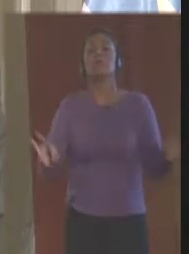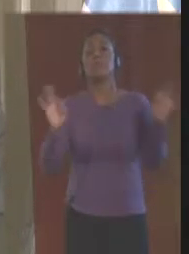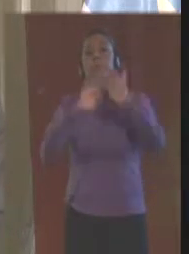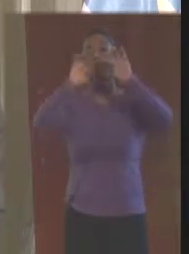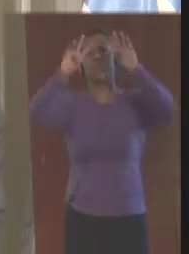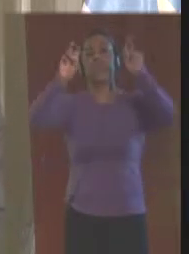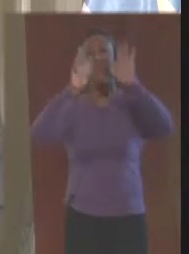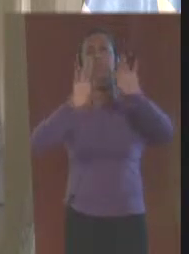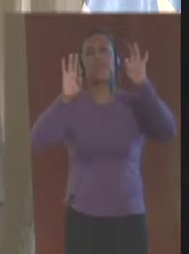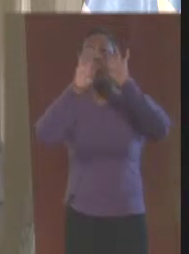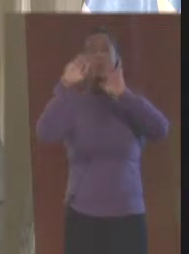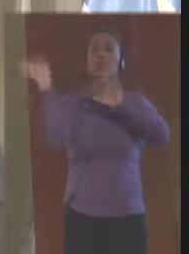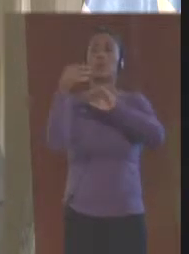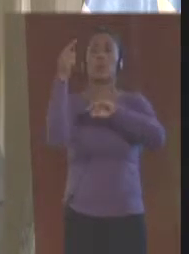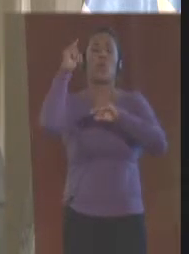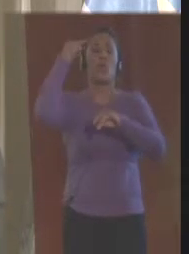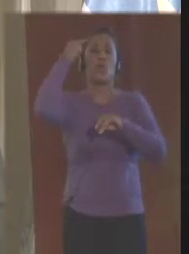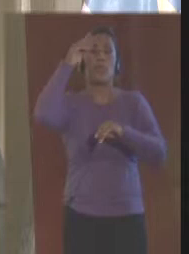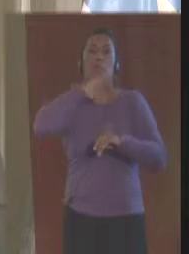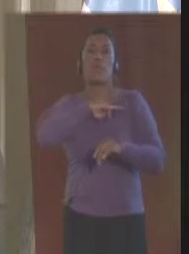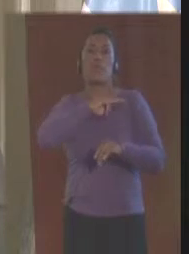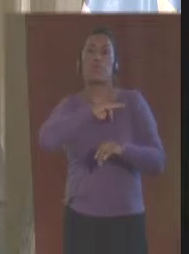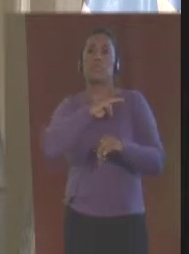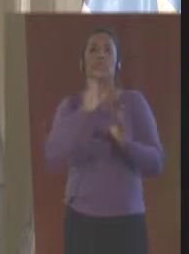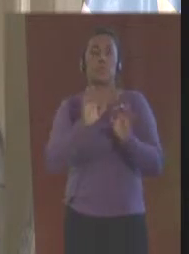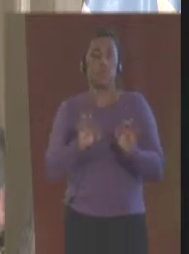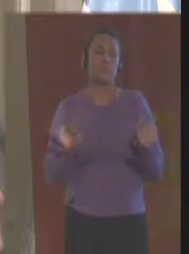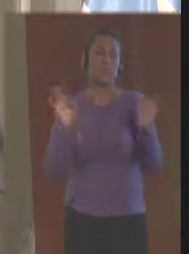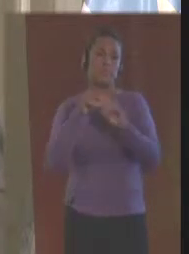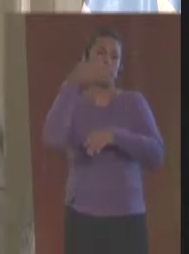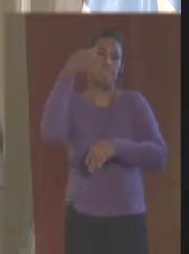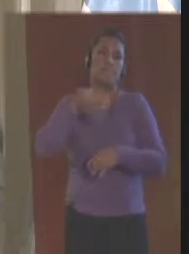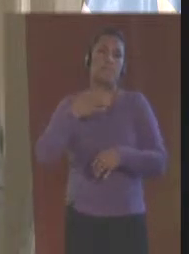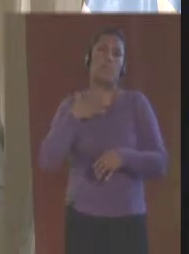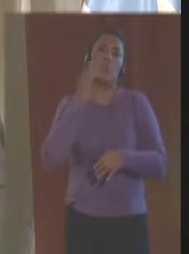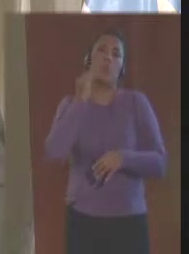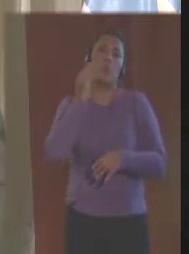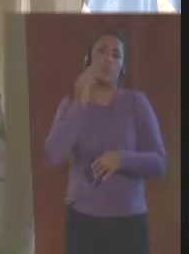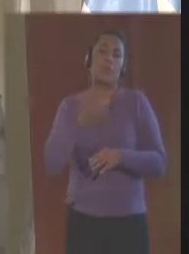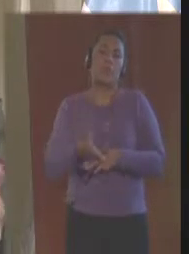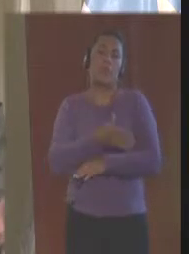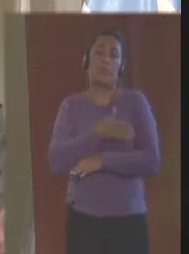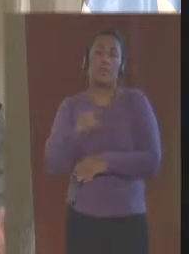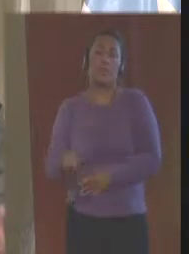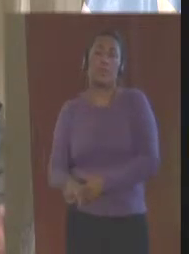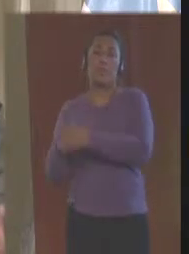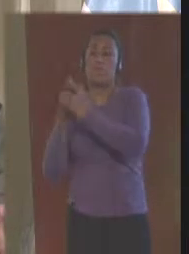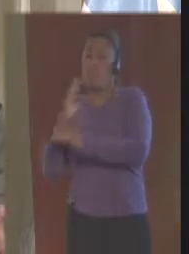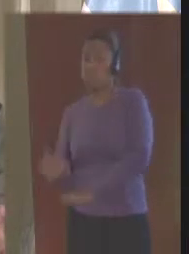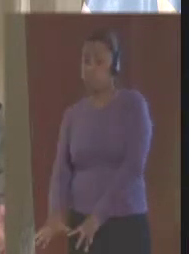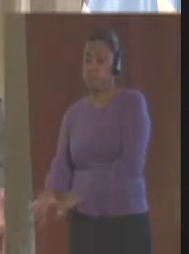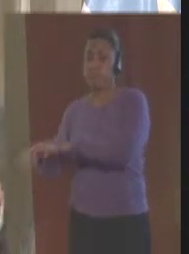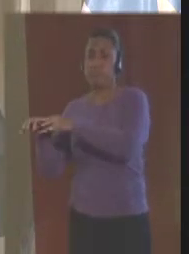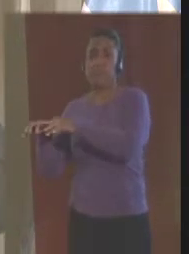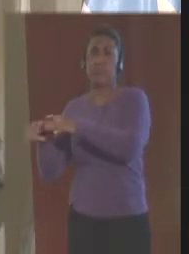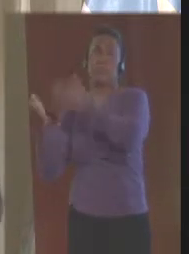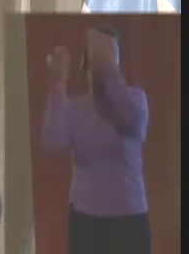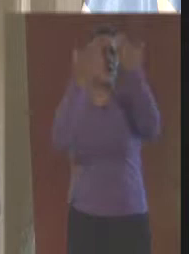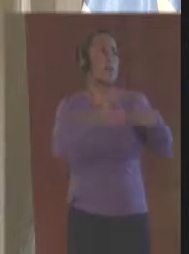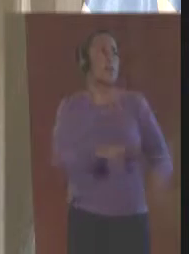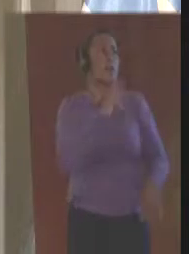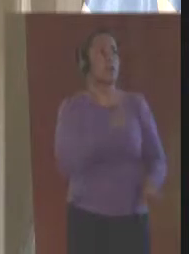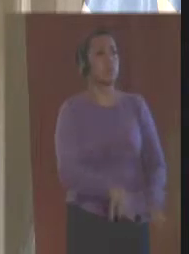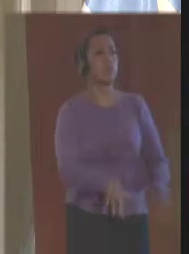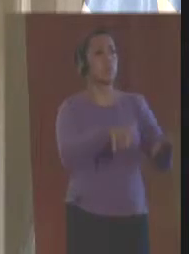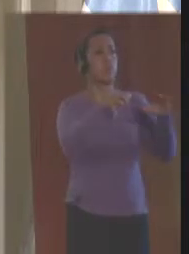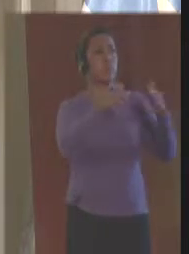que debemos abordar los gobiernos locales o que deben abordar los gobiernos locales. Insisto, mi experiencia fue iniciar la gestión con una inundación y terminar la